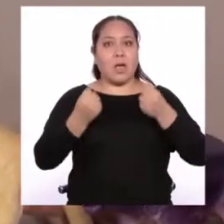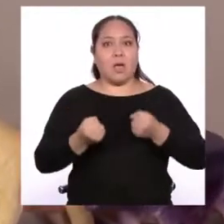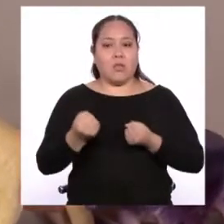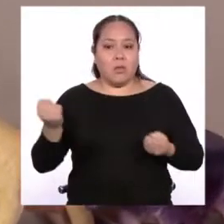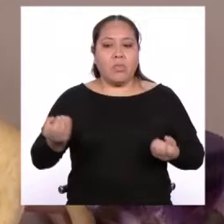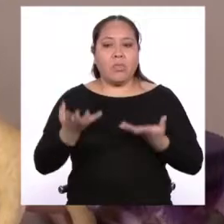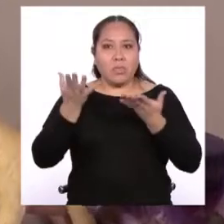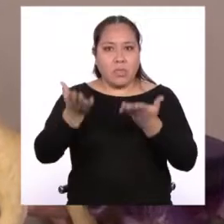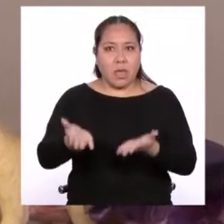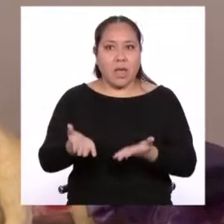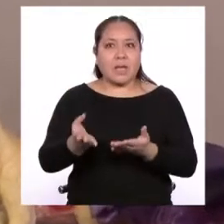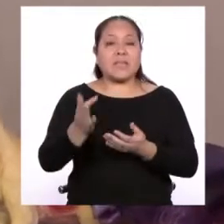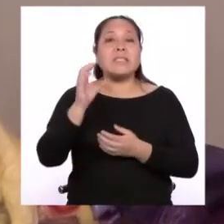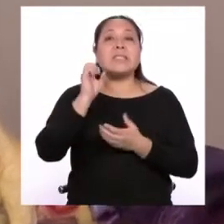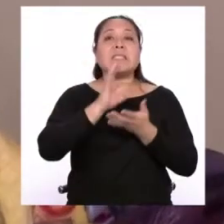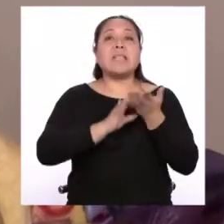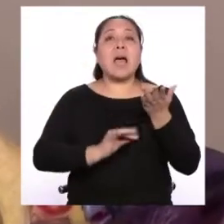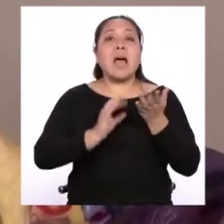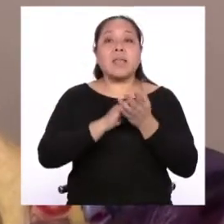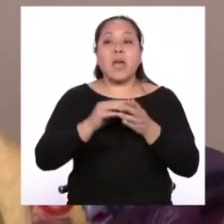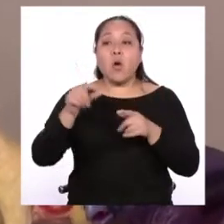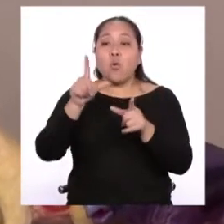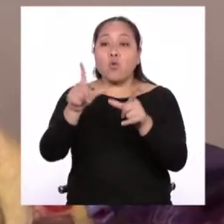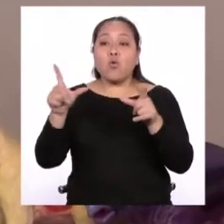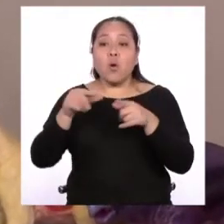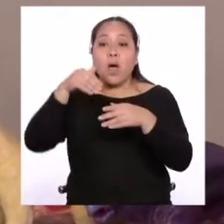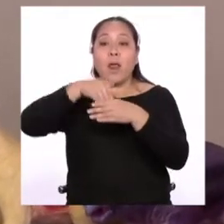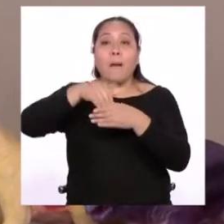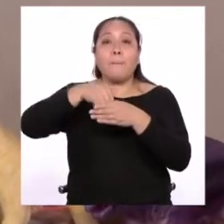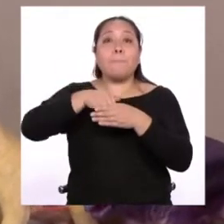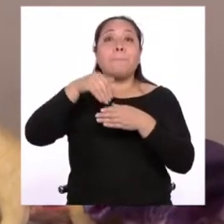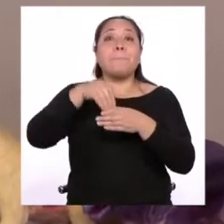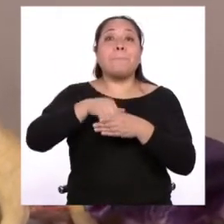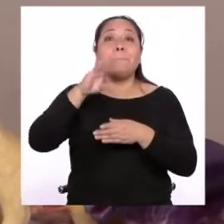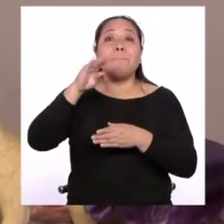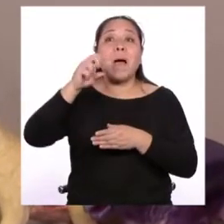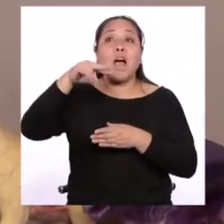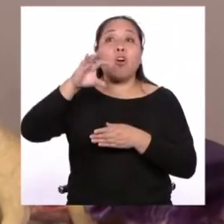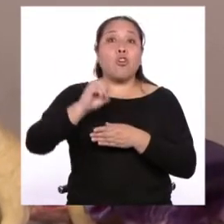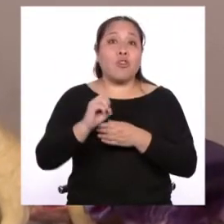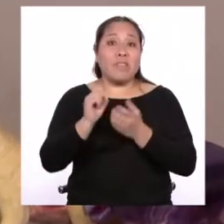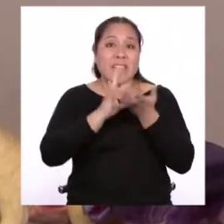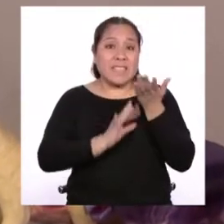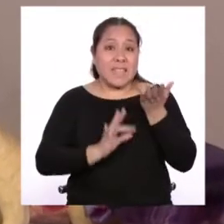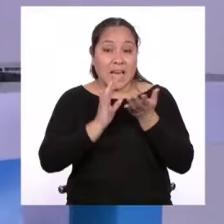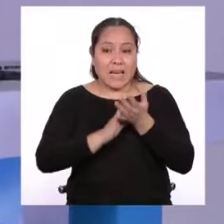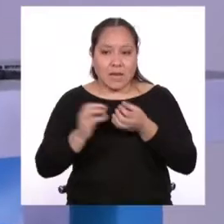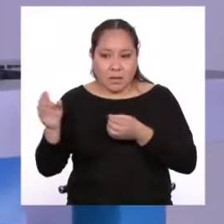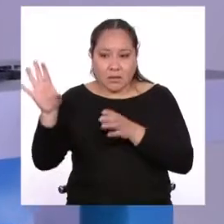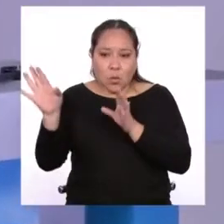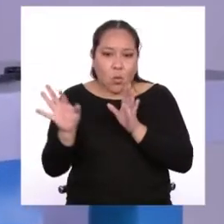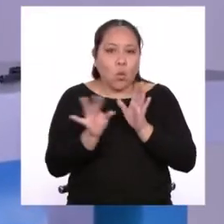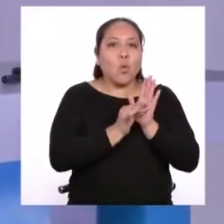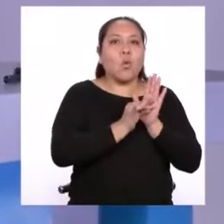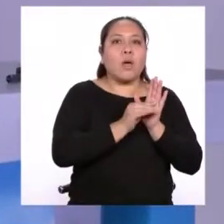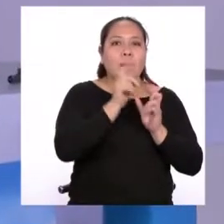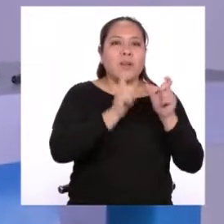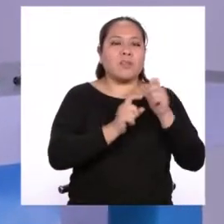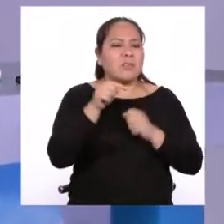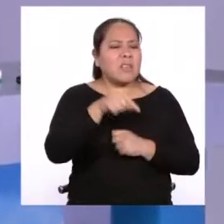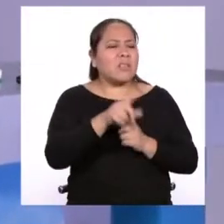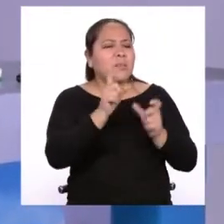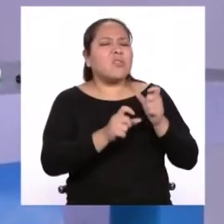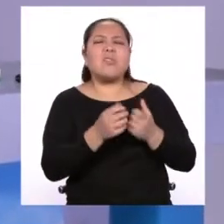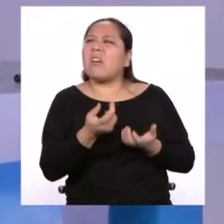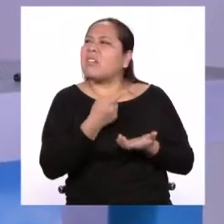unidades de sangre a un banco de sangre, donde la conservan y se transfiere al paciente que lo requiera. ¿Y qué pacientes generalmente lo